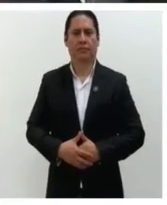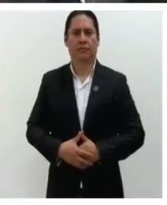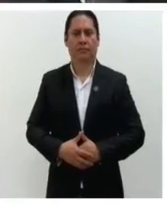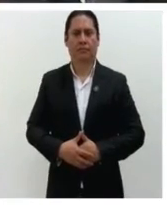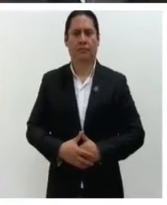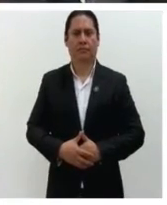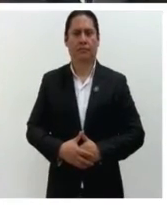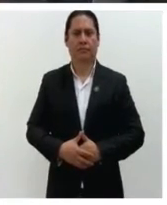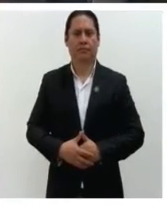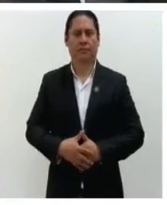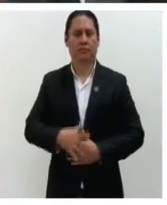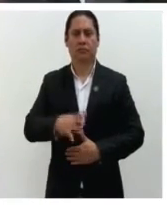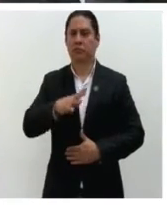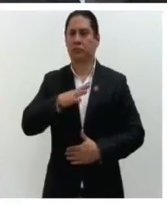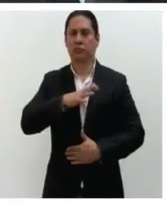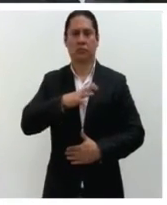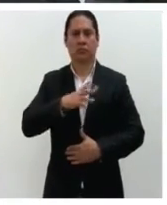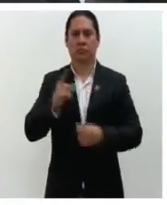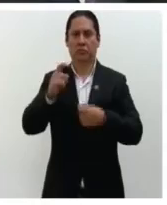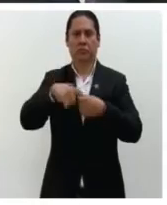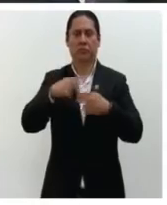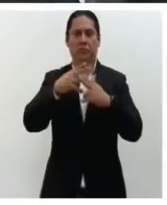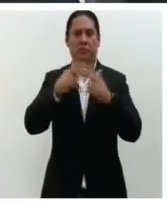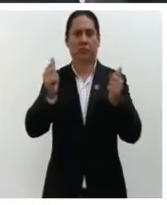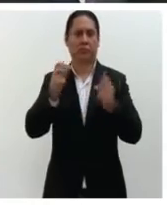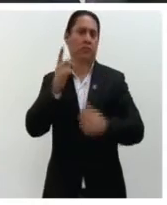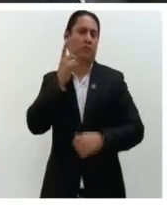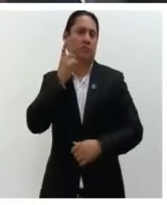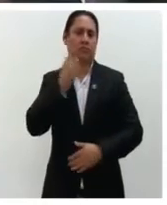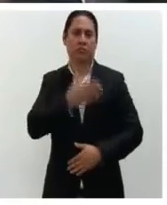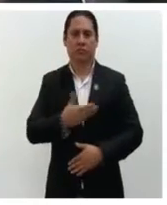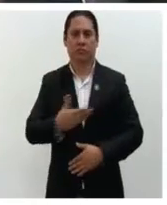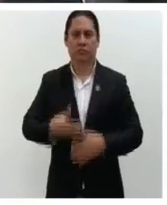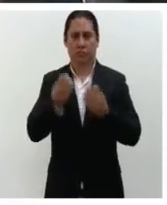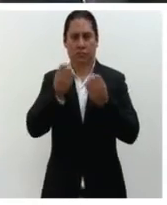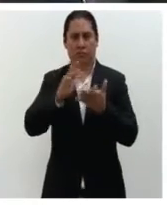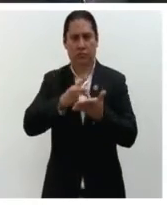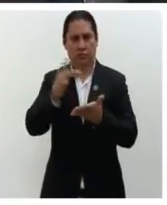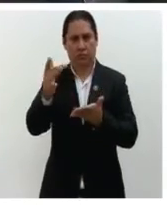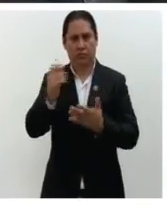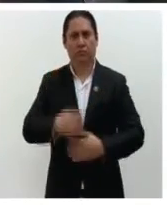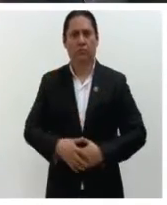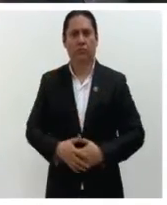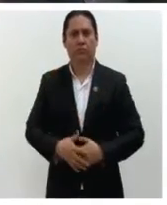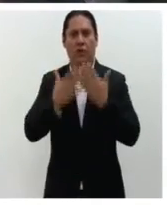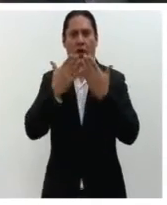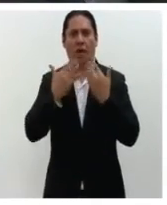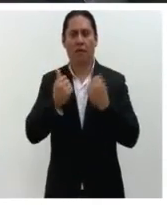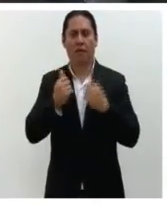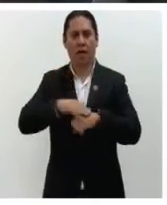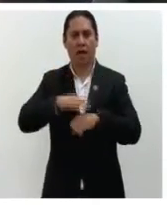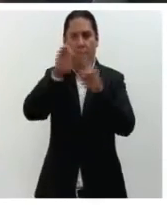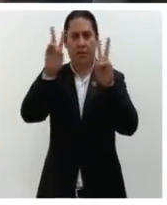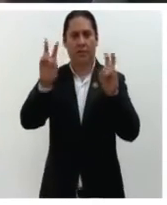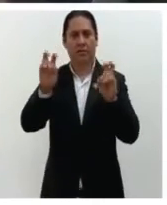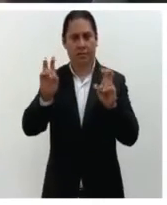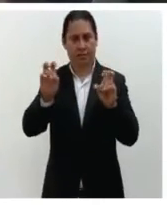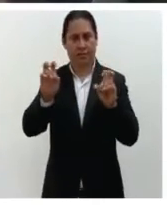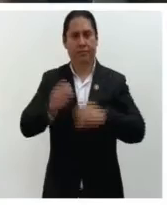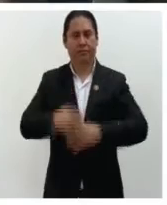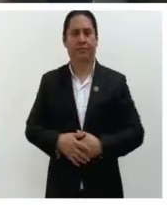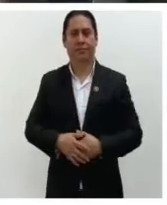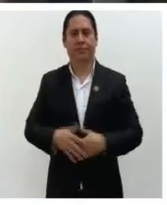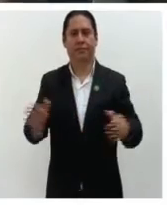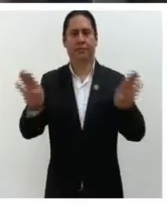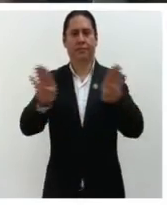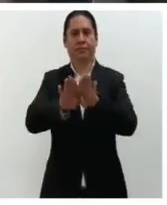No se inscribió ningún legislador, diputado presidente. Muchas gracias, diputada secretaria. No habiendo más asuntos que tratar,